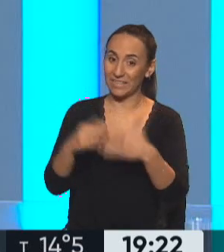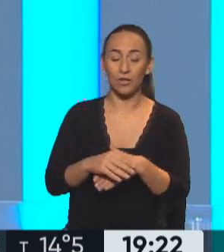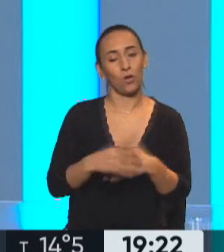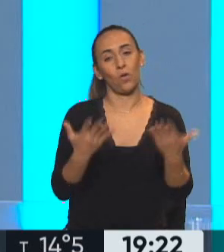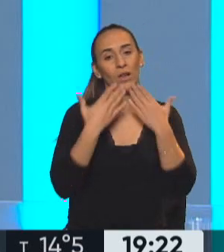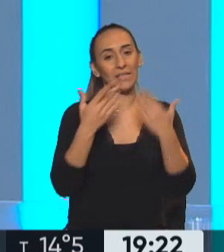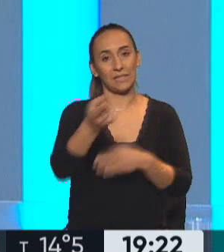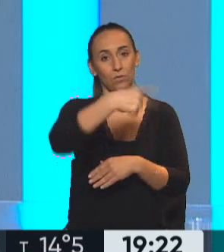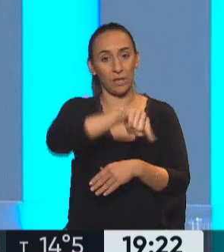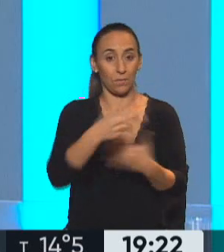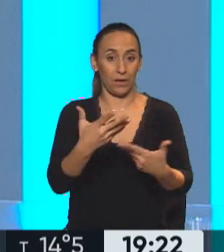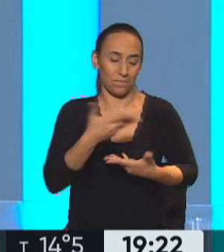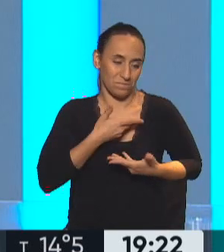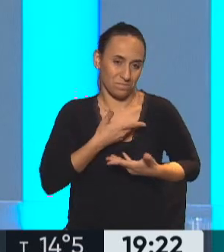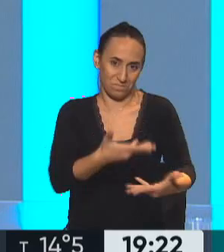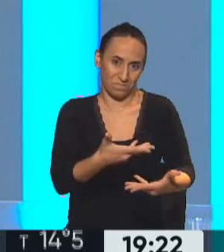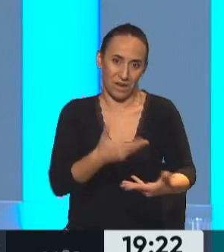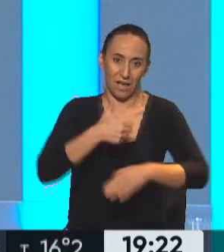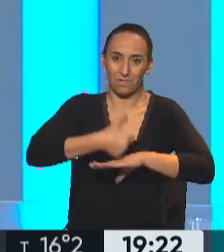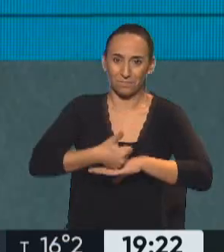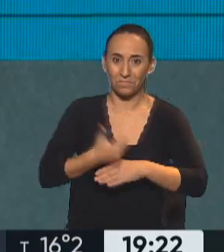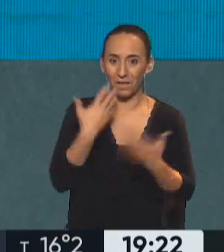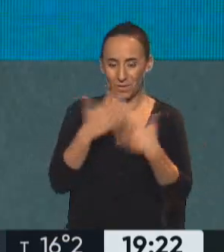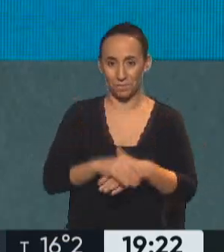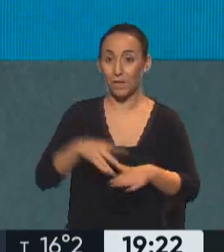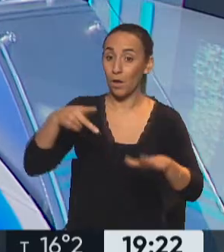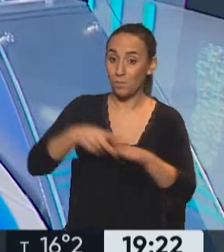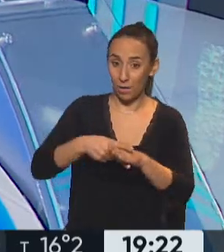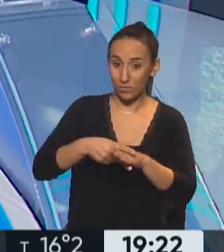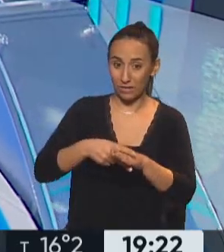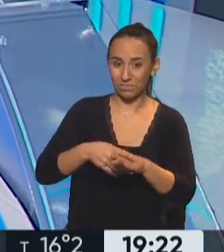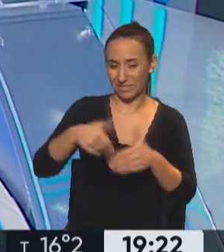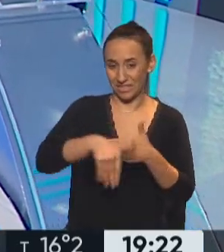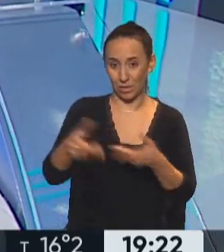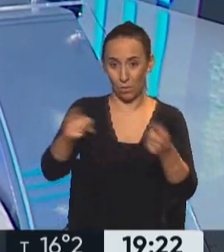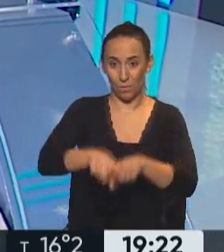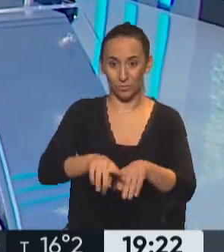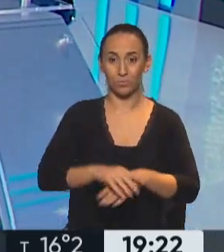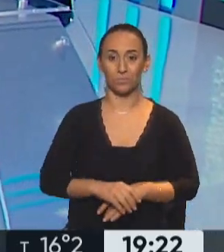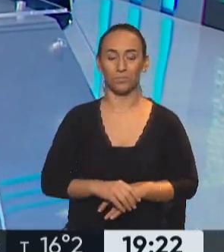¿eh? por permitirme participar. Por favor. Gracias. ¿Hacemos una pausa? Así es. Ya venimos. Gracias.